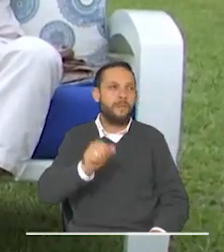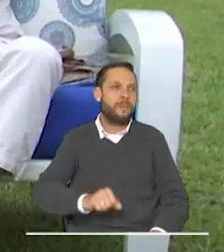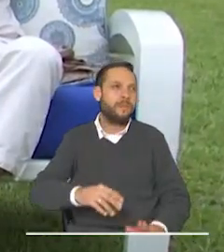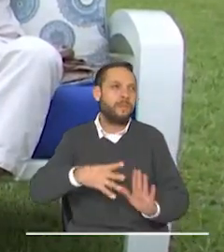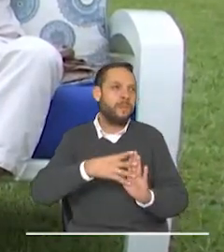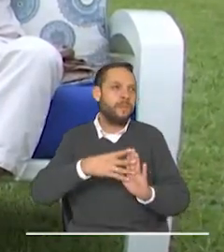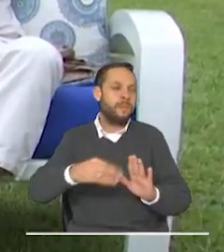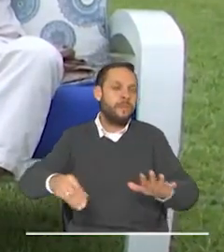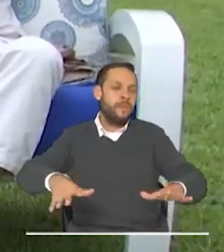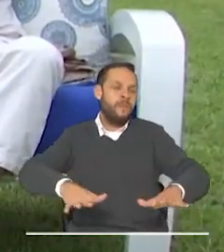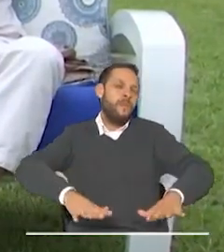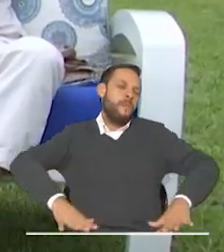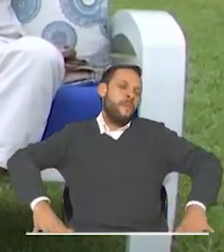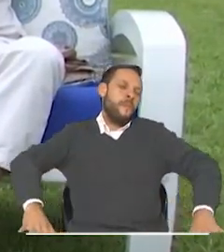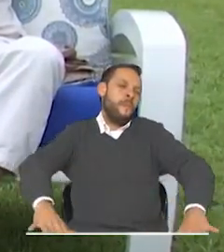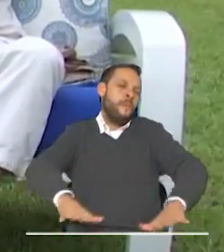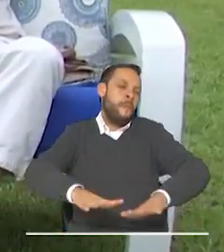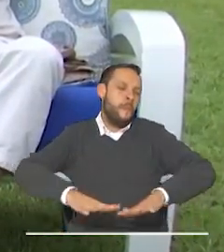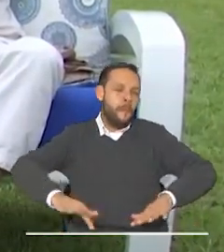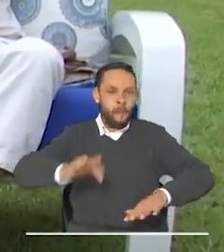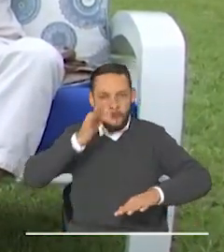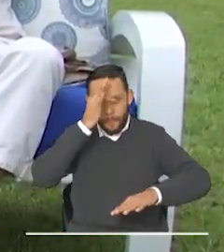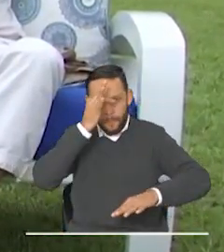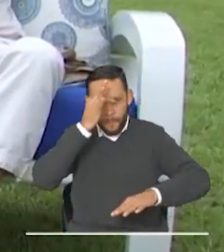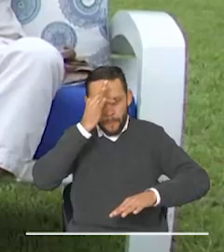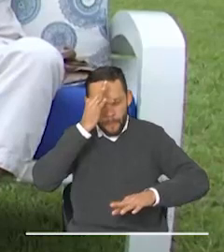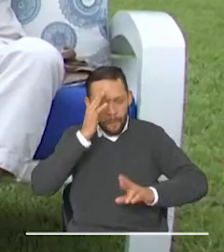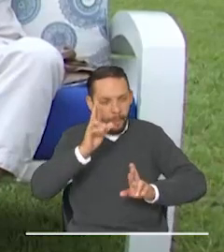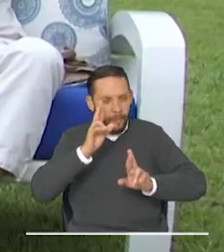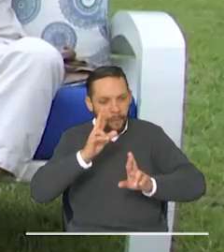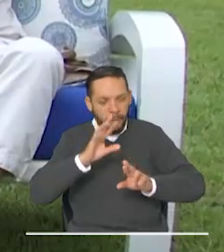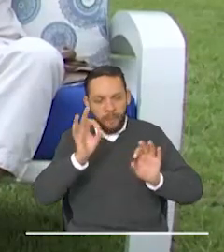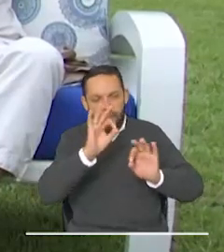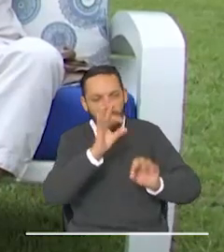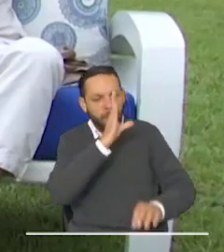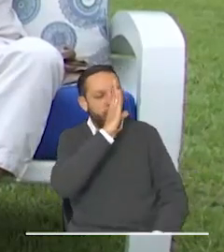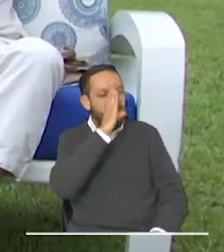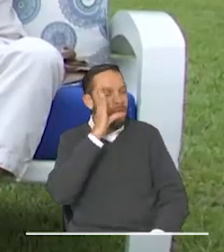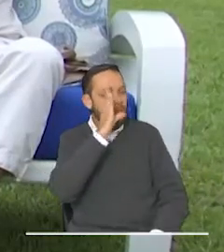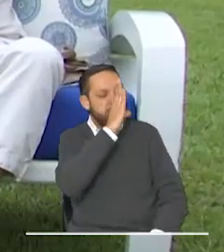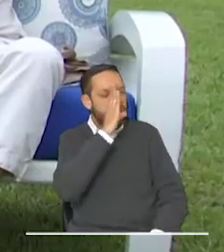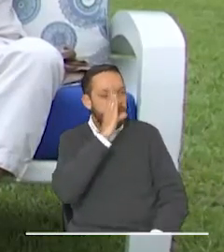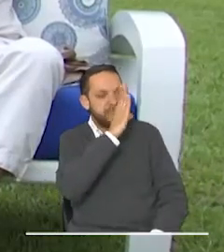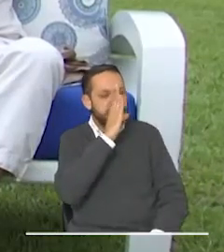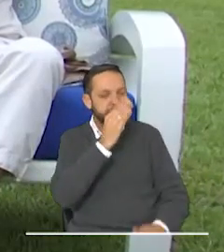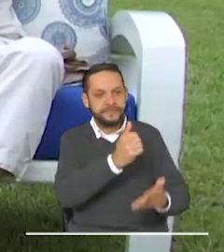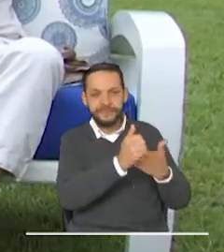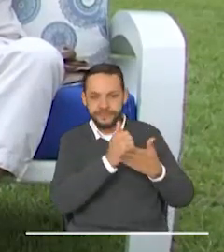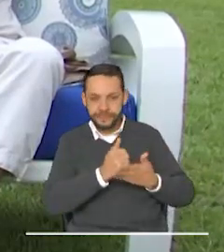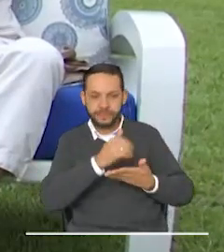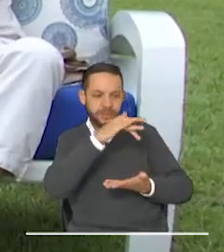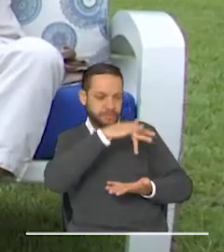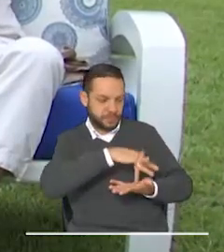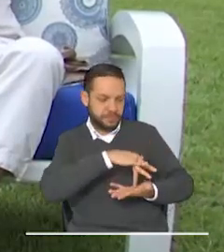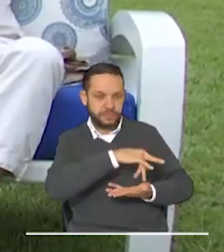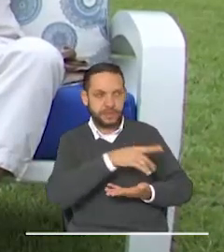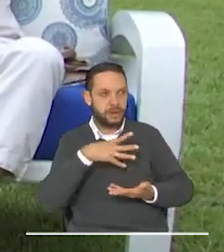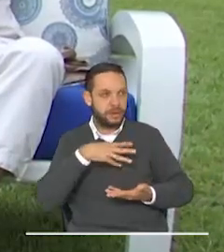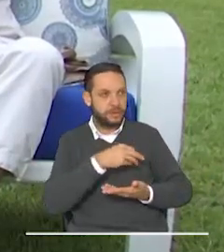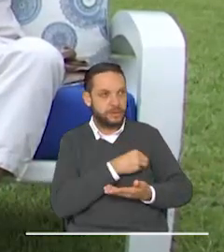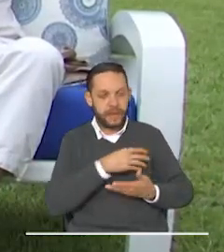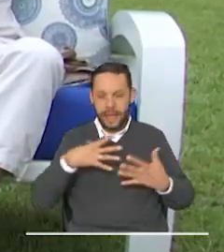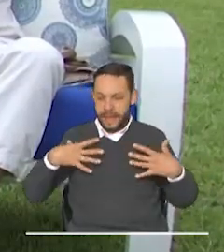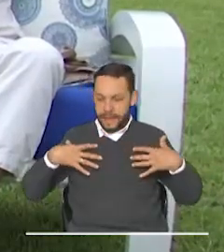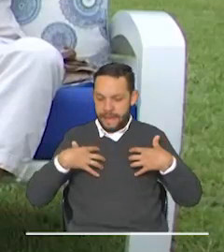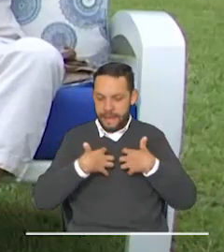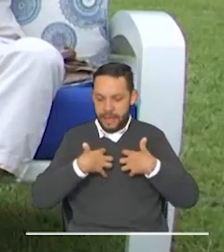un hospital de psiquiatría o su finca de psiquiatría y de psicología ustedes nos ven con animales